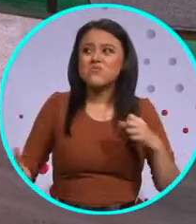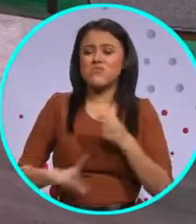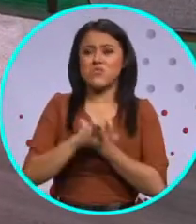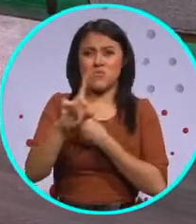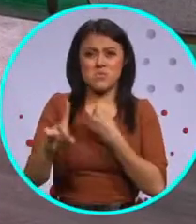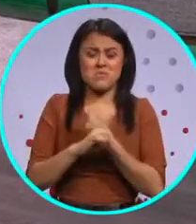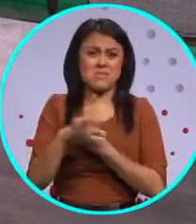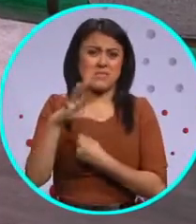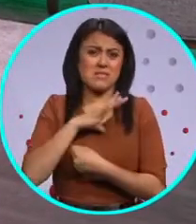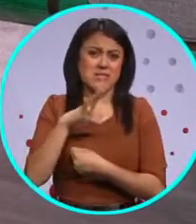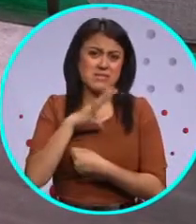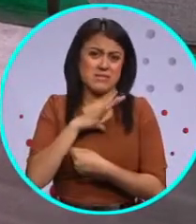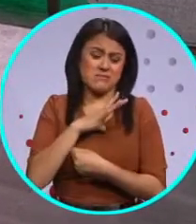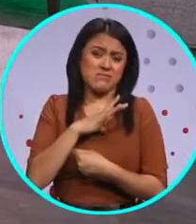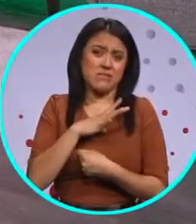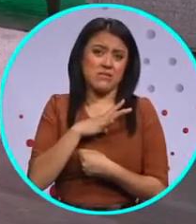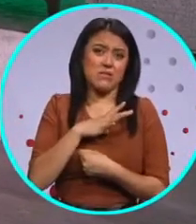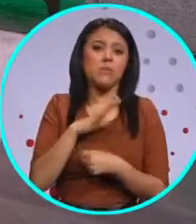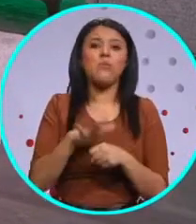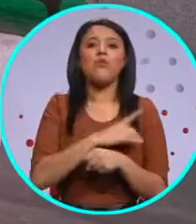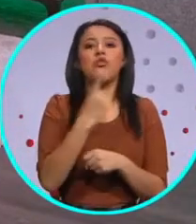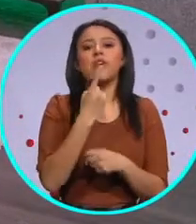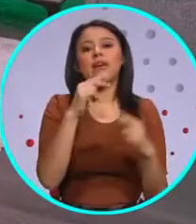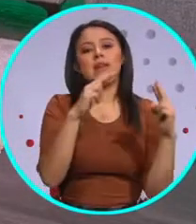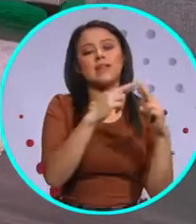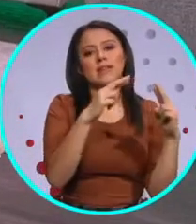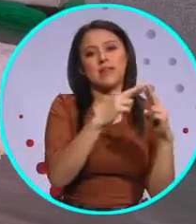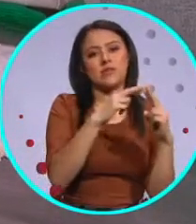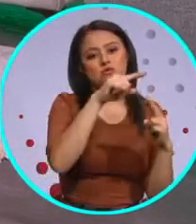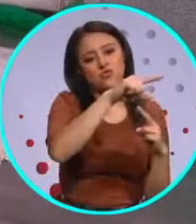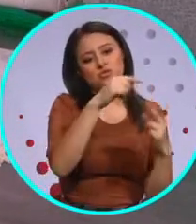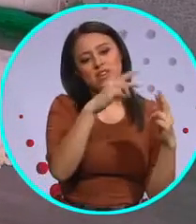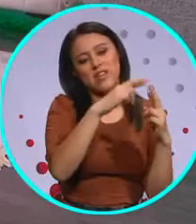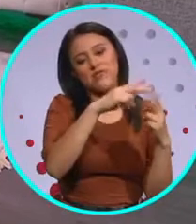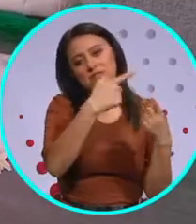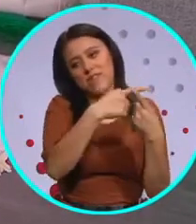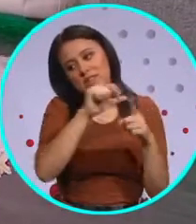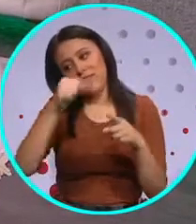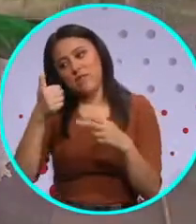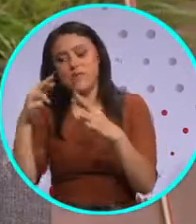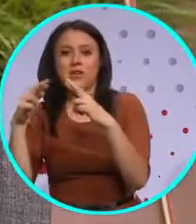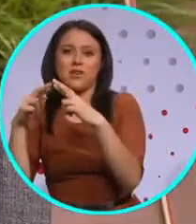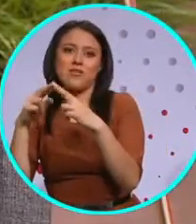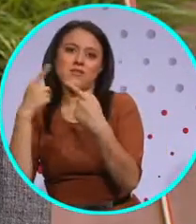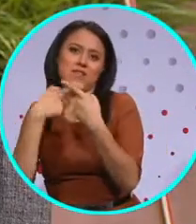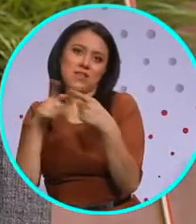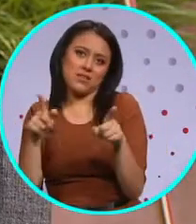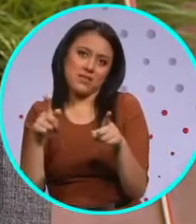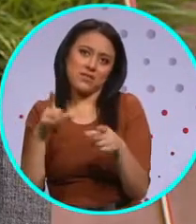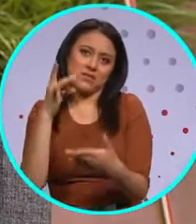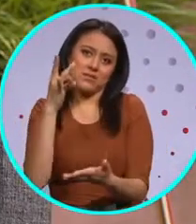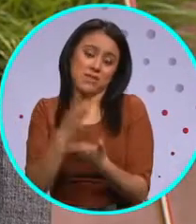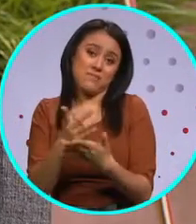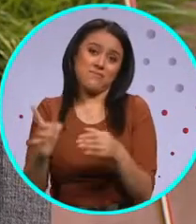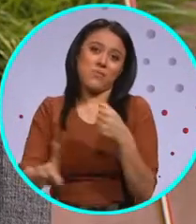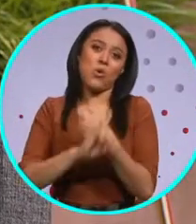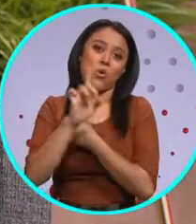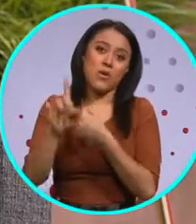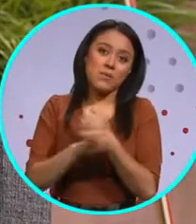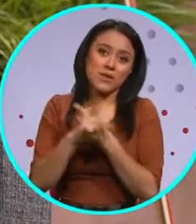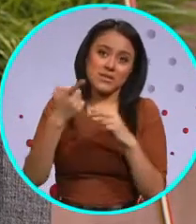tampoco habituales problemas religiosos uno era de una religión otro era de otra y solamente así porque empezaron los problemas